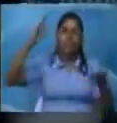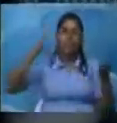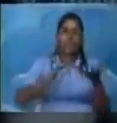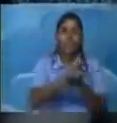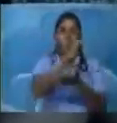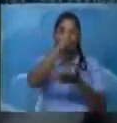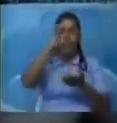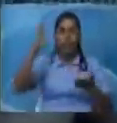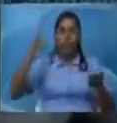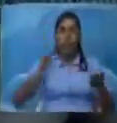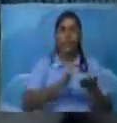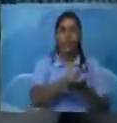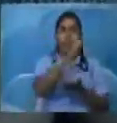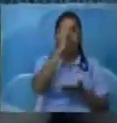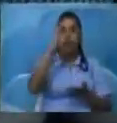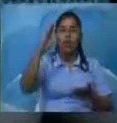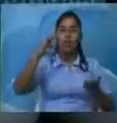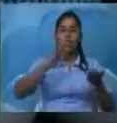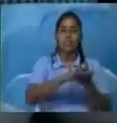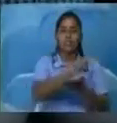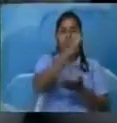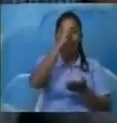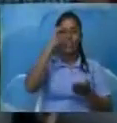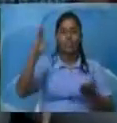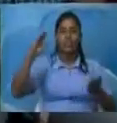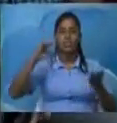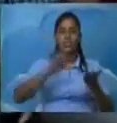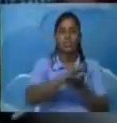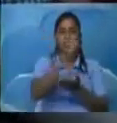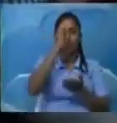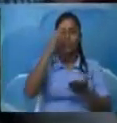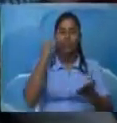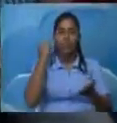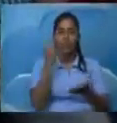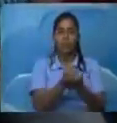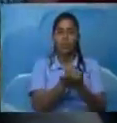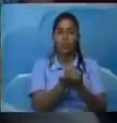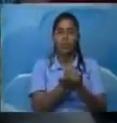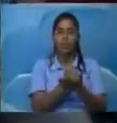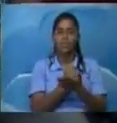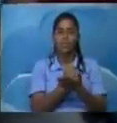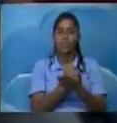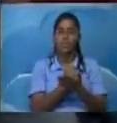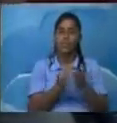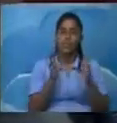Gloria a Dios.